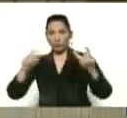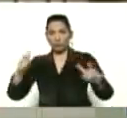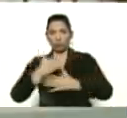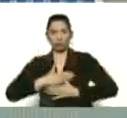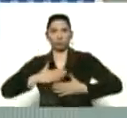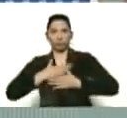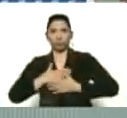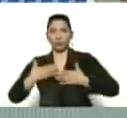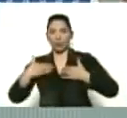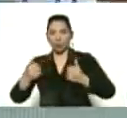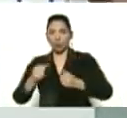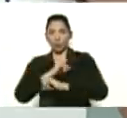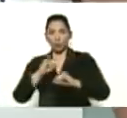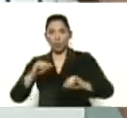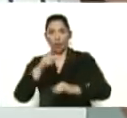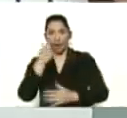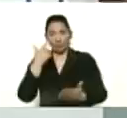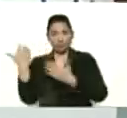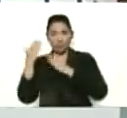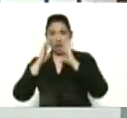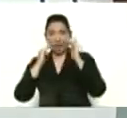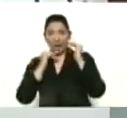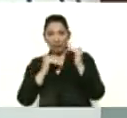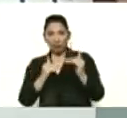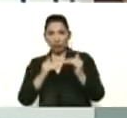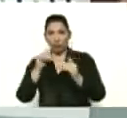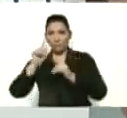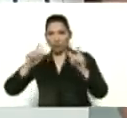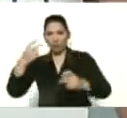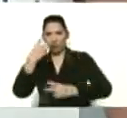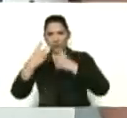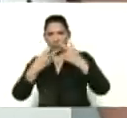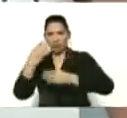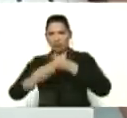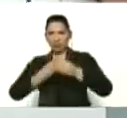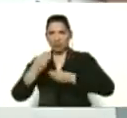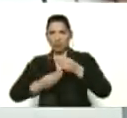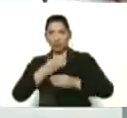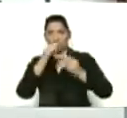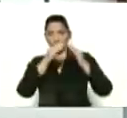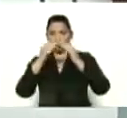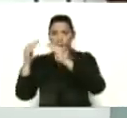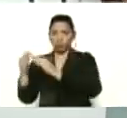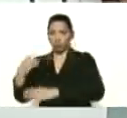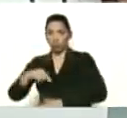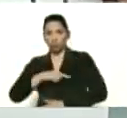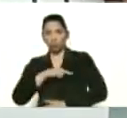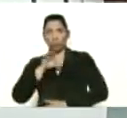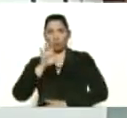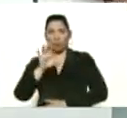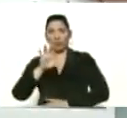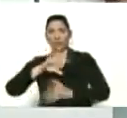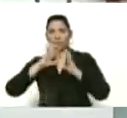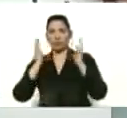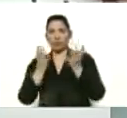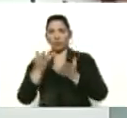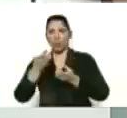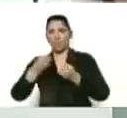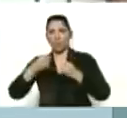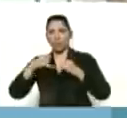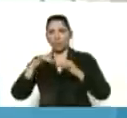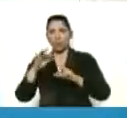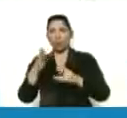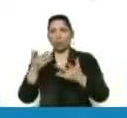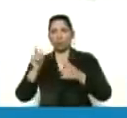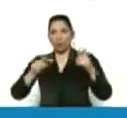y esta es una consecuencia directa de la atención personalizada que hacemos a cada caso. Somos de los países del mundo con el mayor número de